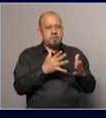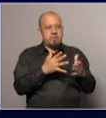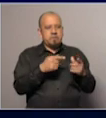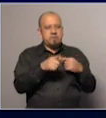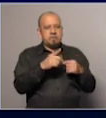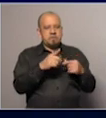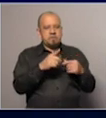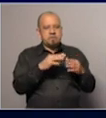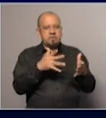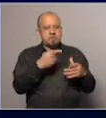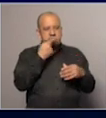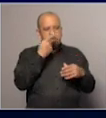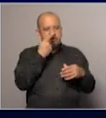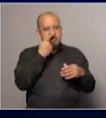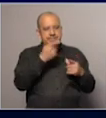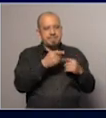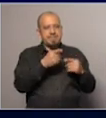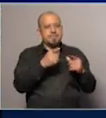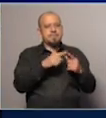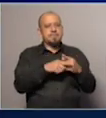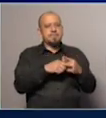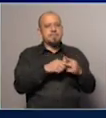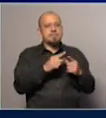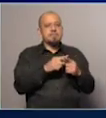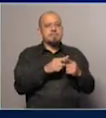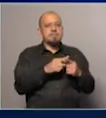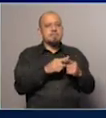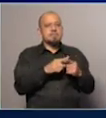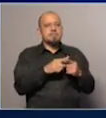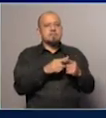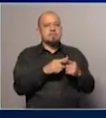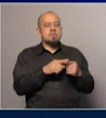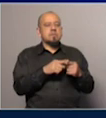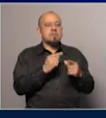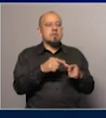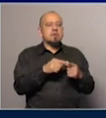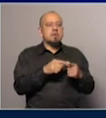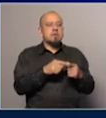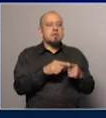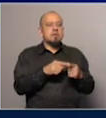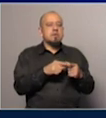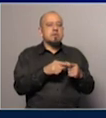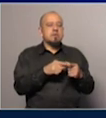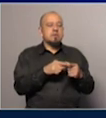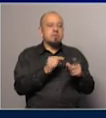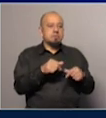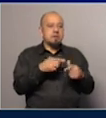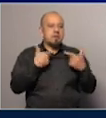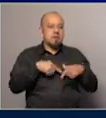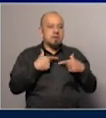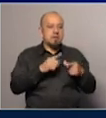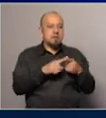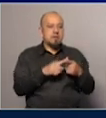es catastrófico para el interés justamente de cooperativismo de viviendas bueno aquí en este artículo para el ministerio hubo un malentendido